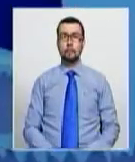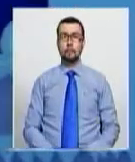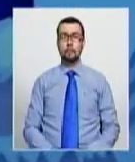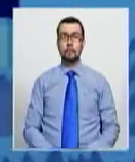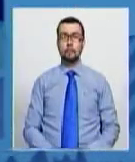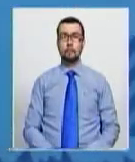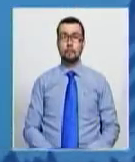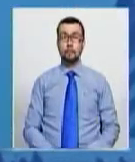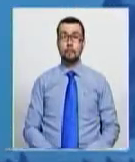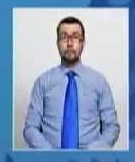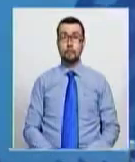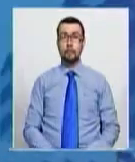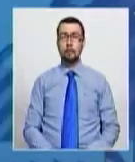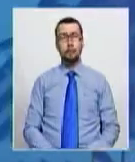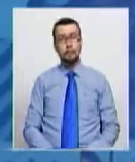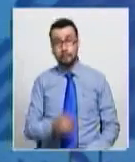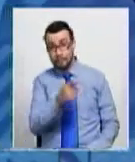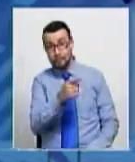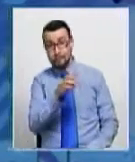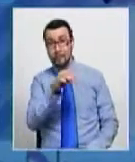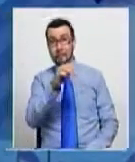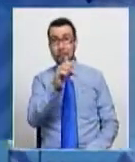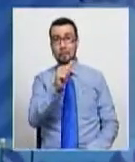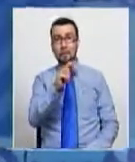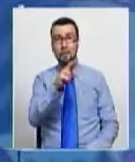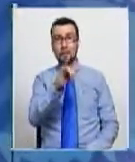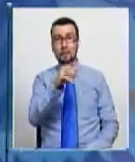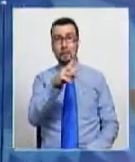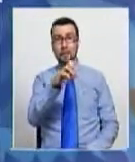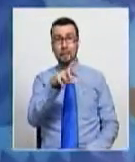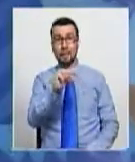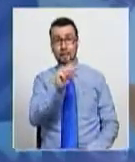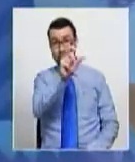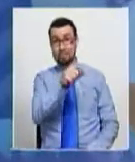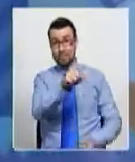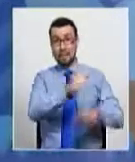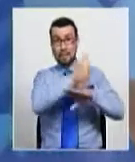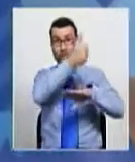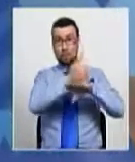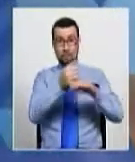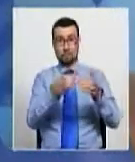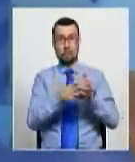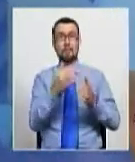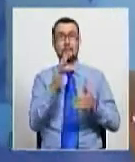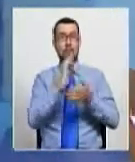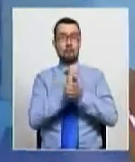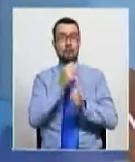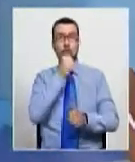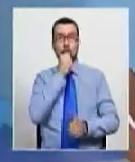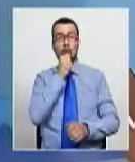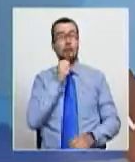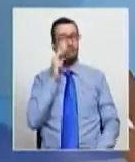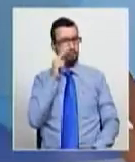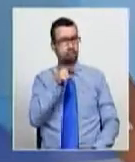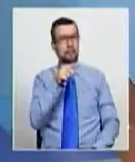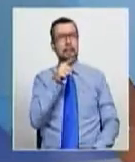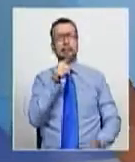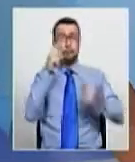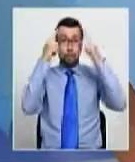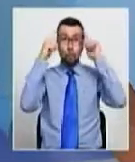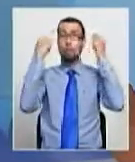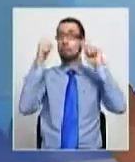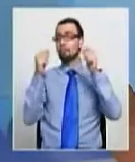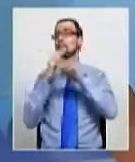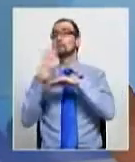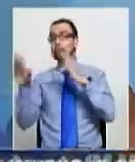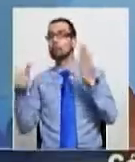bien esa era marisela garzón la directora de telecafé noticias ven ustedes como las preocupaciones de